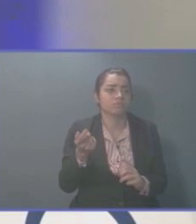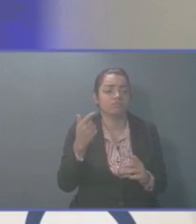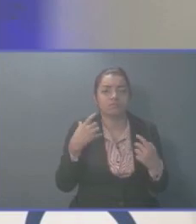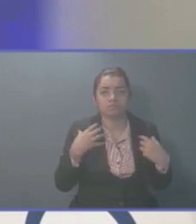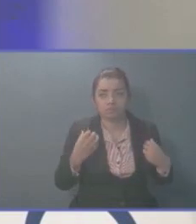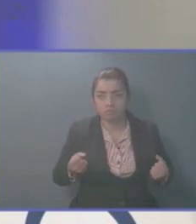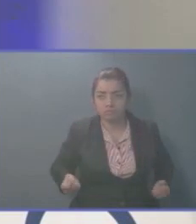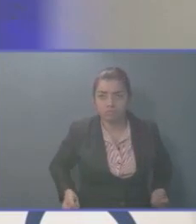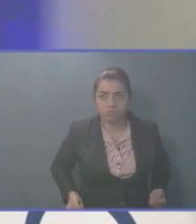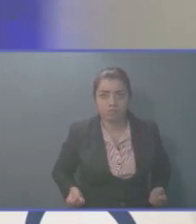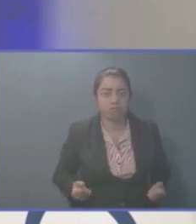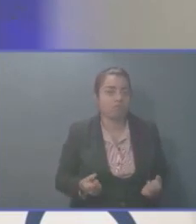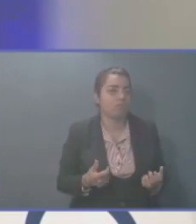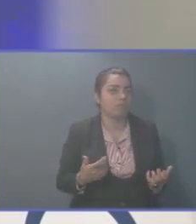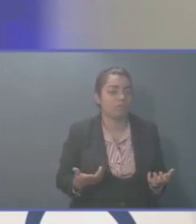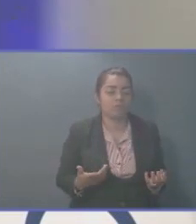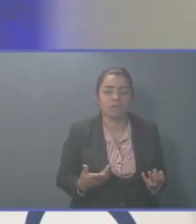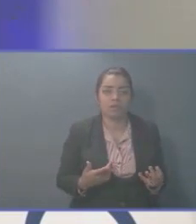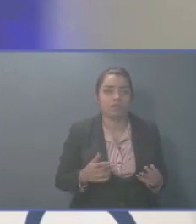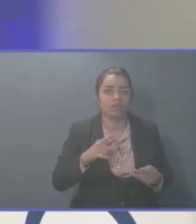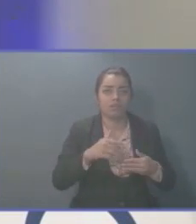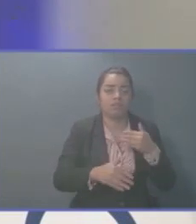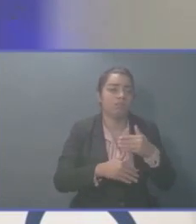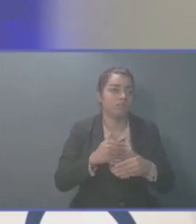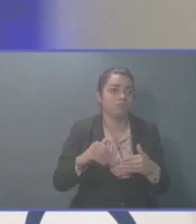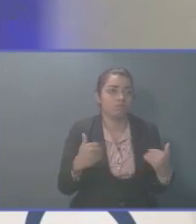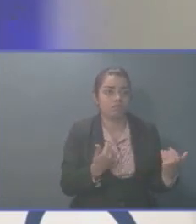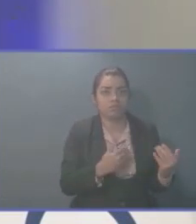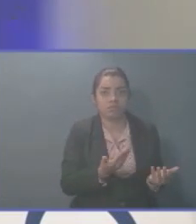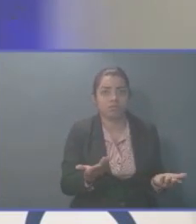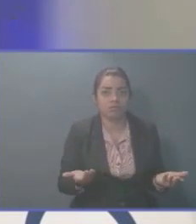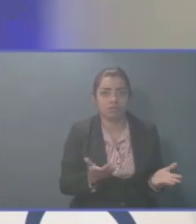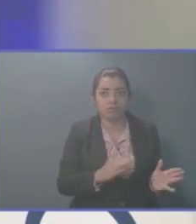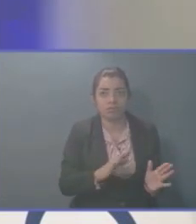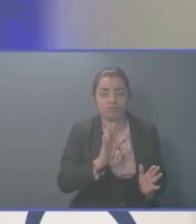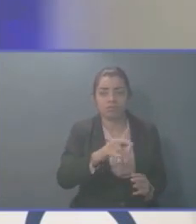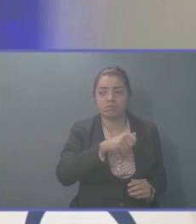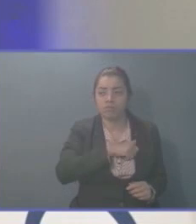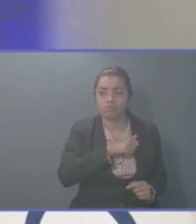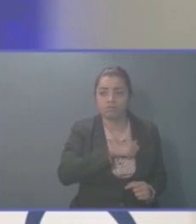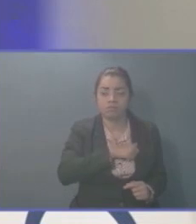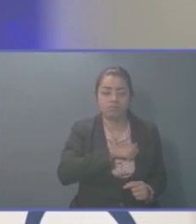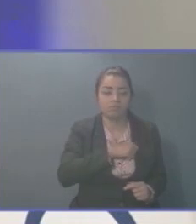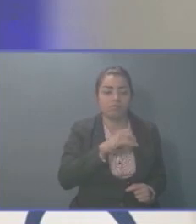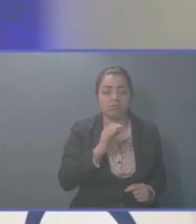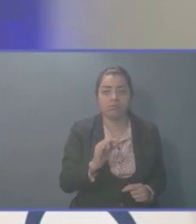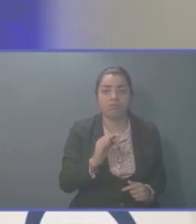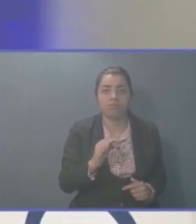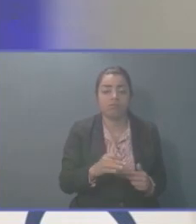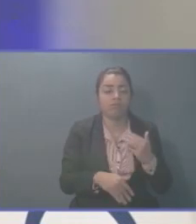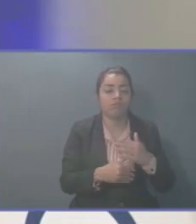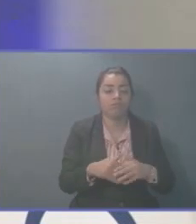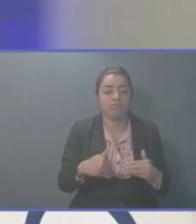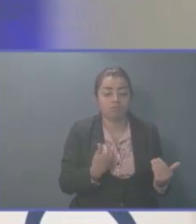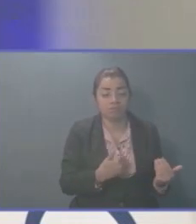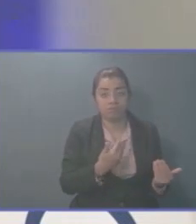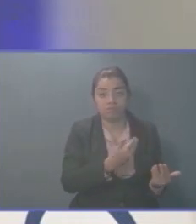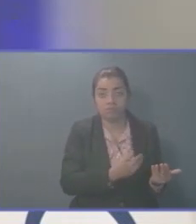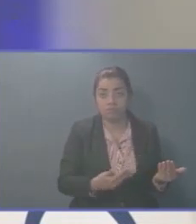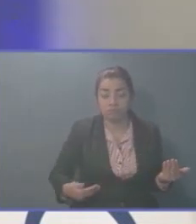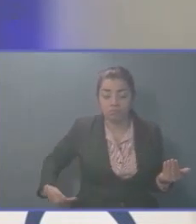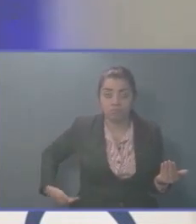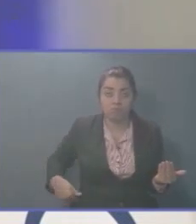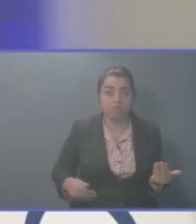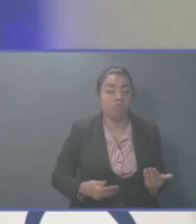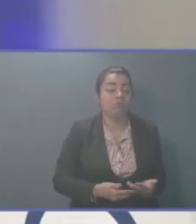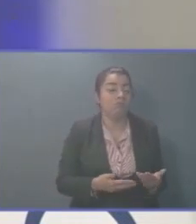Ejecutivo no, digamos, desempeña de la mejor manera su rol, y en el caso de la crisis del agua fue uno de ellos,